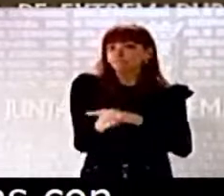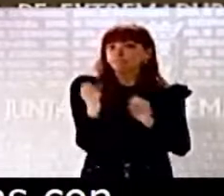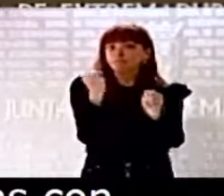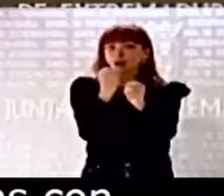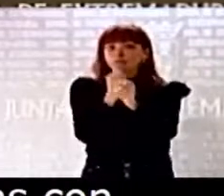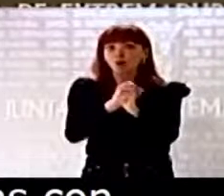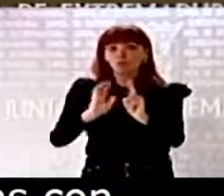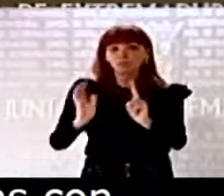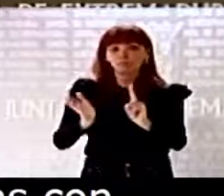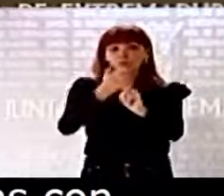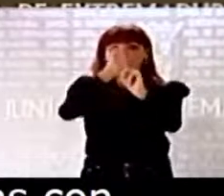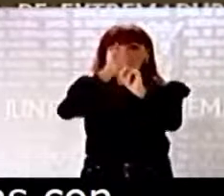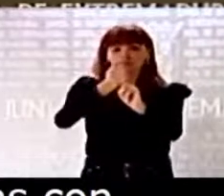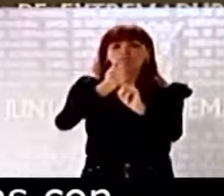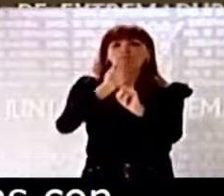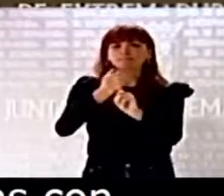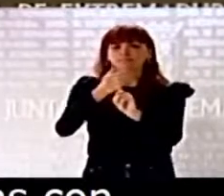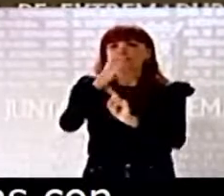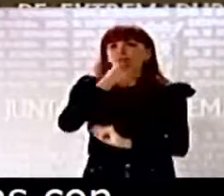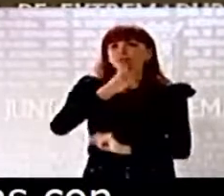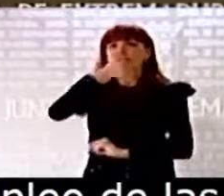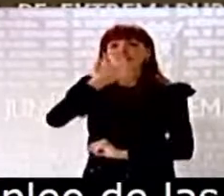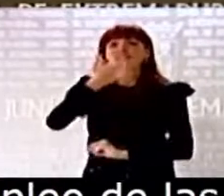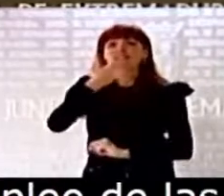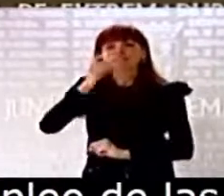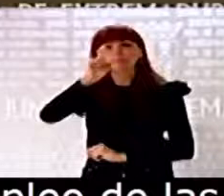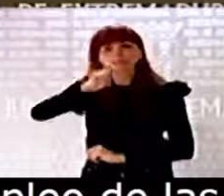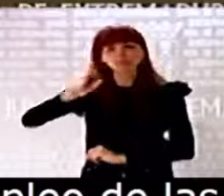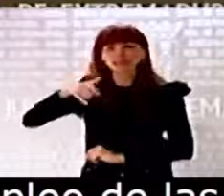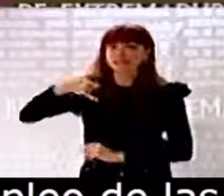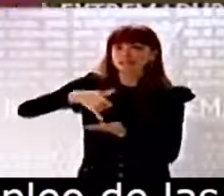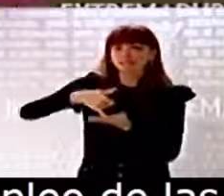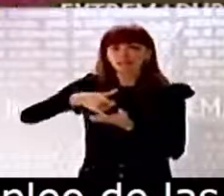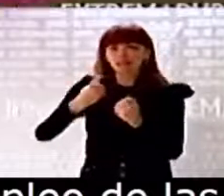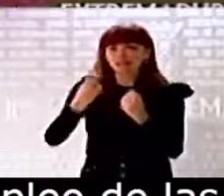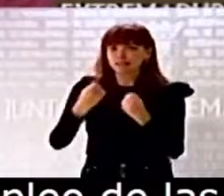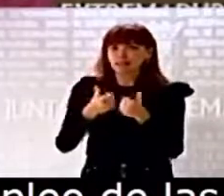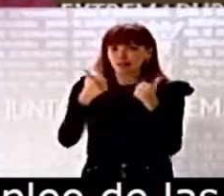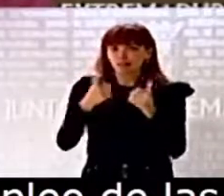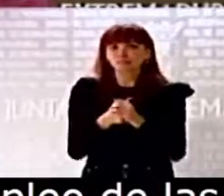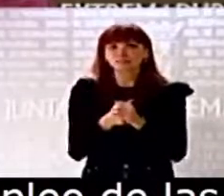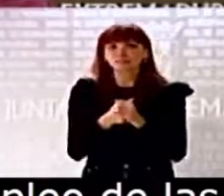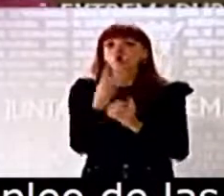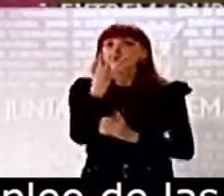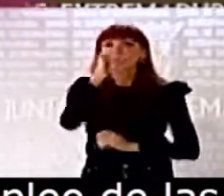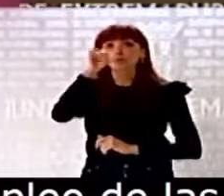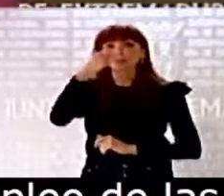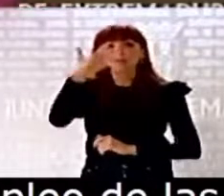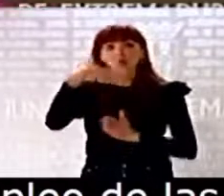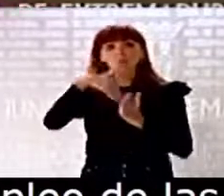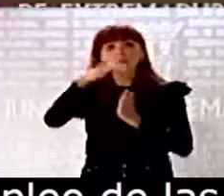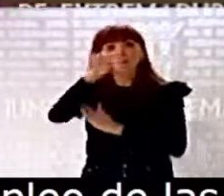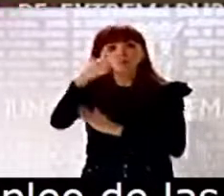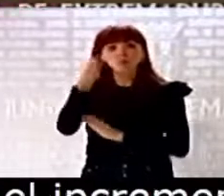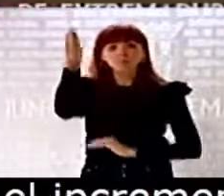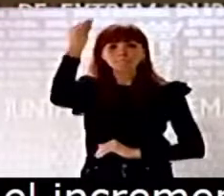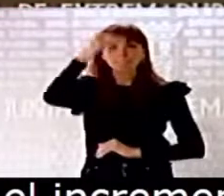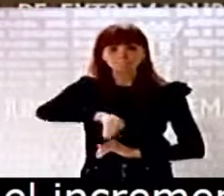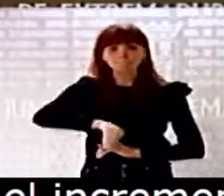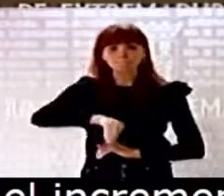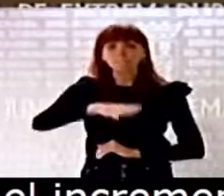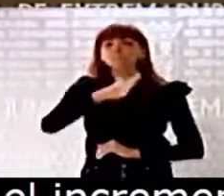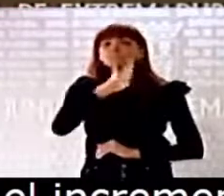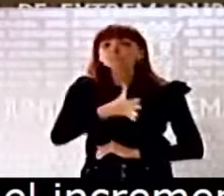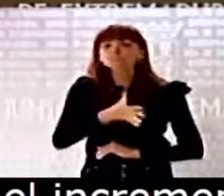empleo de las personas que tienen una mayor dificultad. Con más motivo, el incremento de estos 4,5 millones de euros tras superar